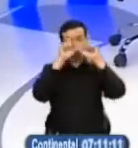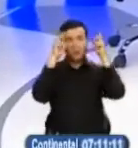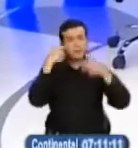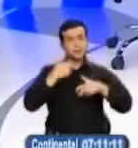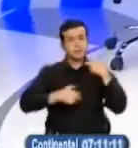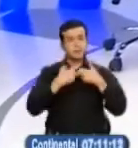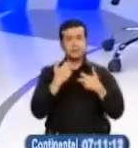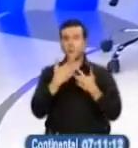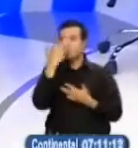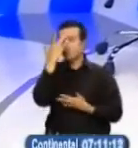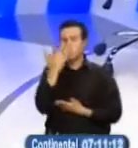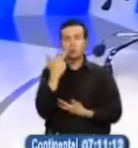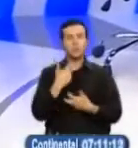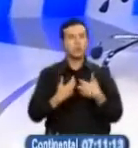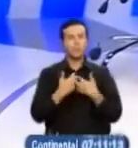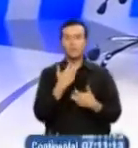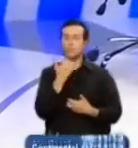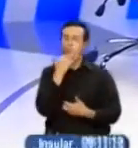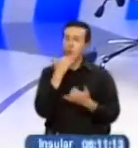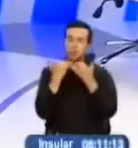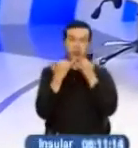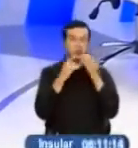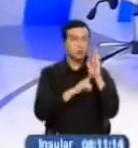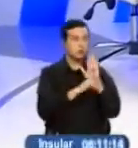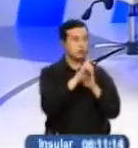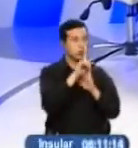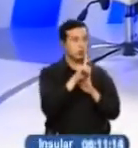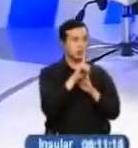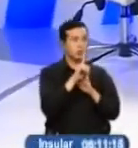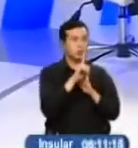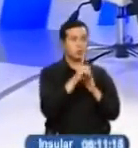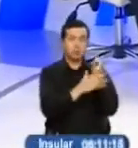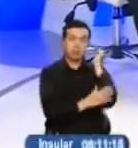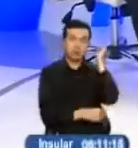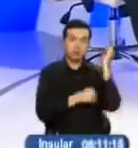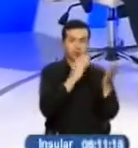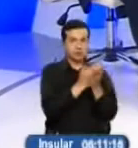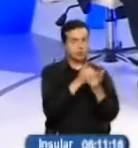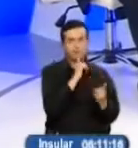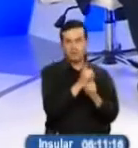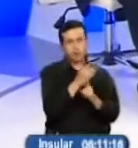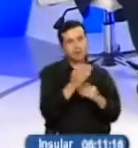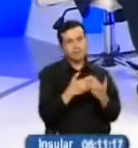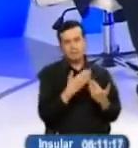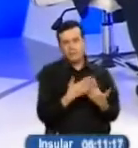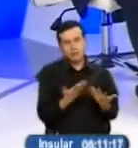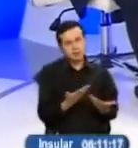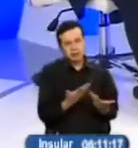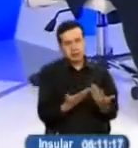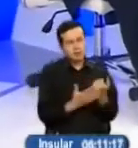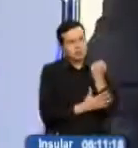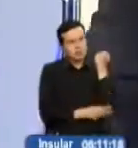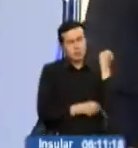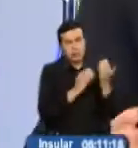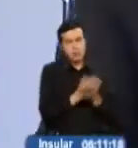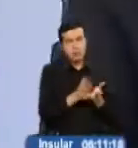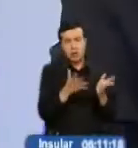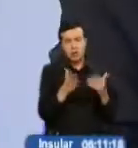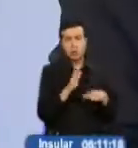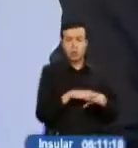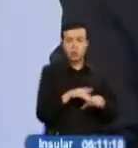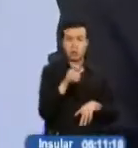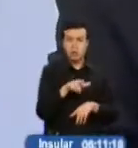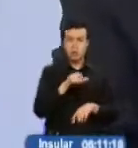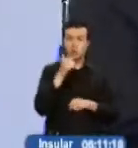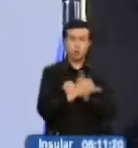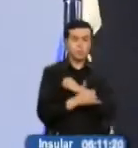una competencia desleal. Afecta al desarrollo porque no se puede erradicar la pobreza, así es sencillo, Paola Pavón, pero vamos a lo siguiente, es decir, aquí tenemos